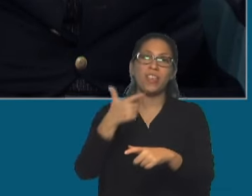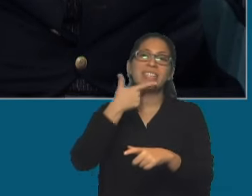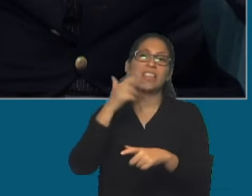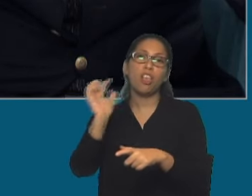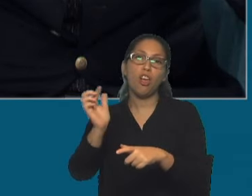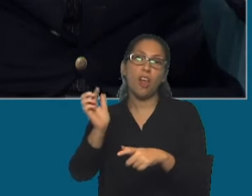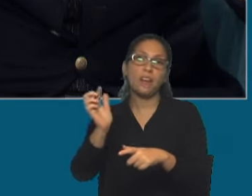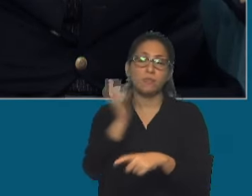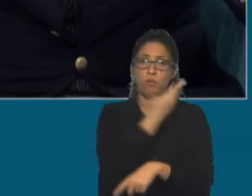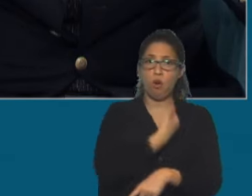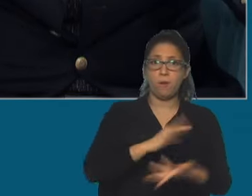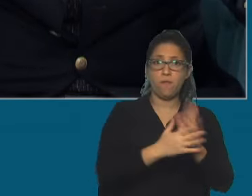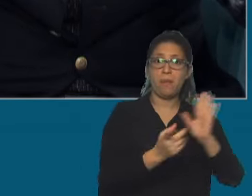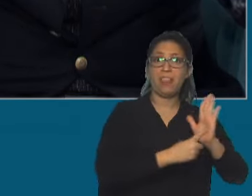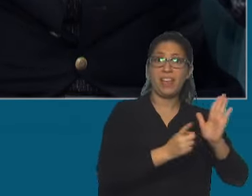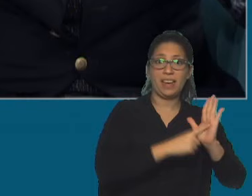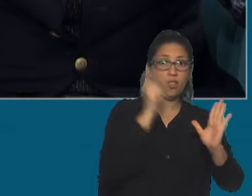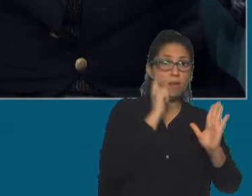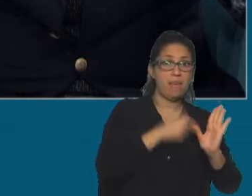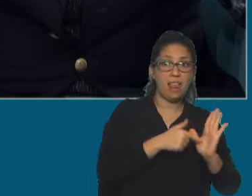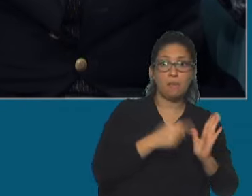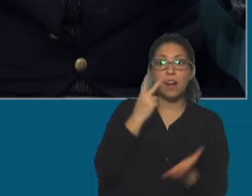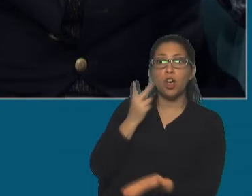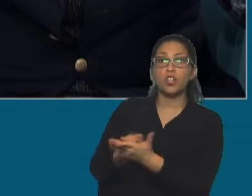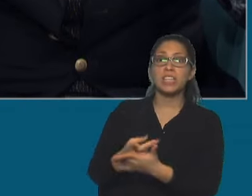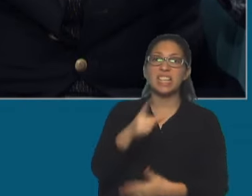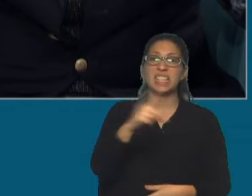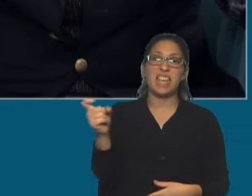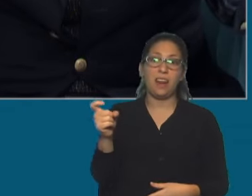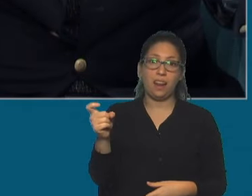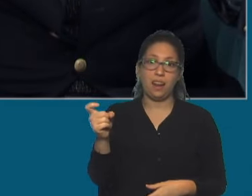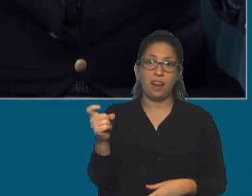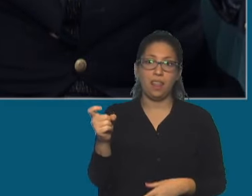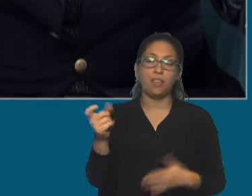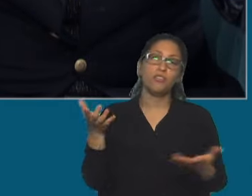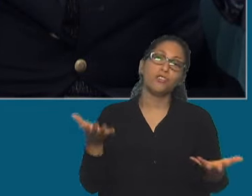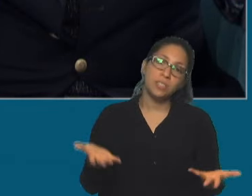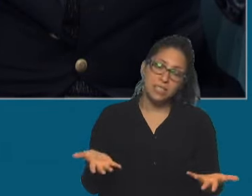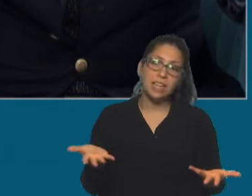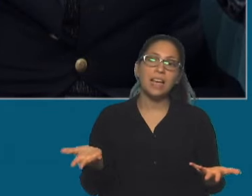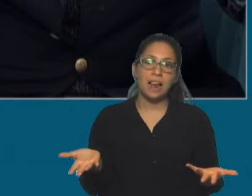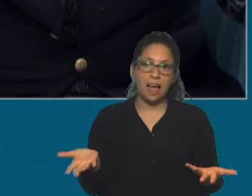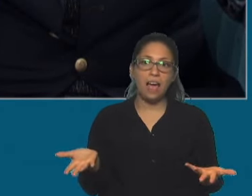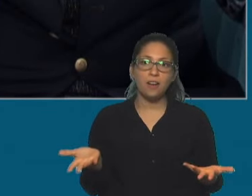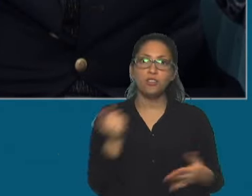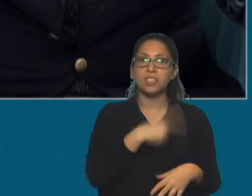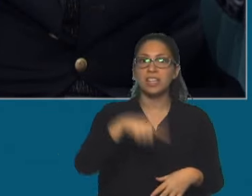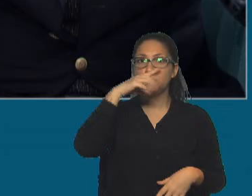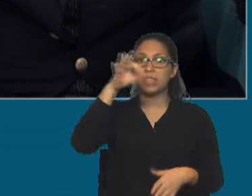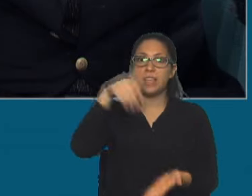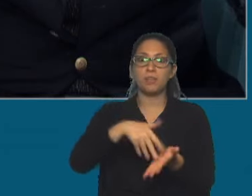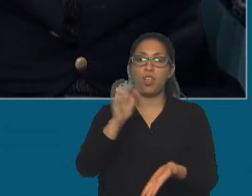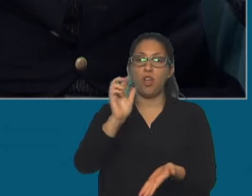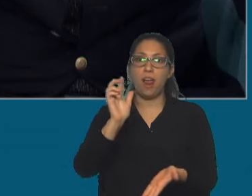el gobierno a través de un decreto del presidente Menem le reconocía valor de 100. Entonces, claro, invertimos 170 millones de